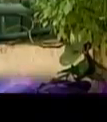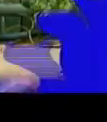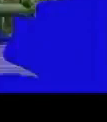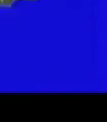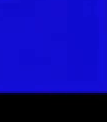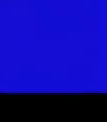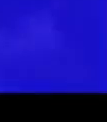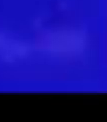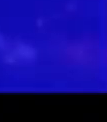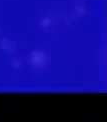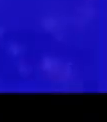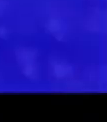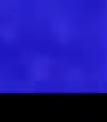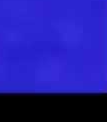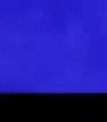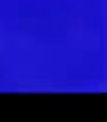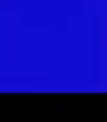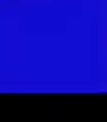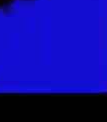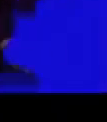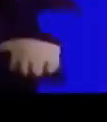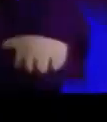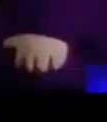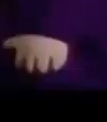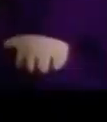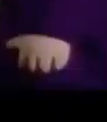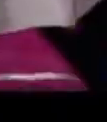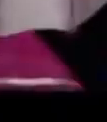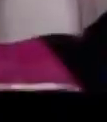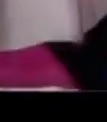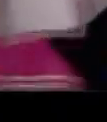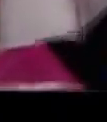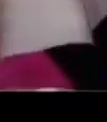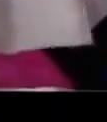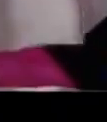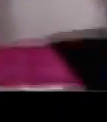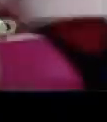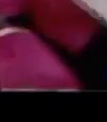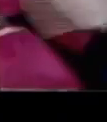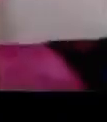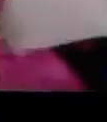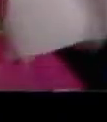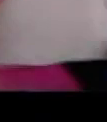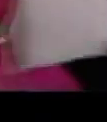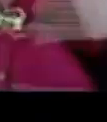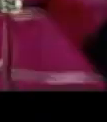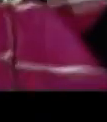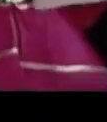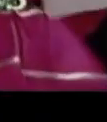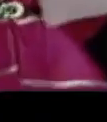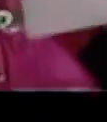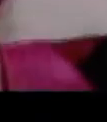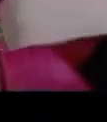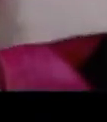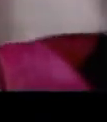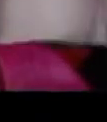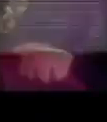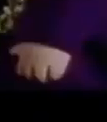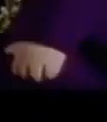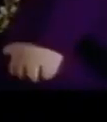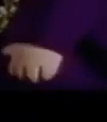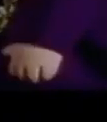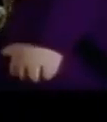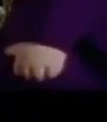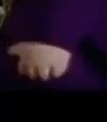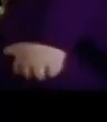¡Sí! ¿Qué iba a hacer? Ir, pues. ¿Y dónde queda mi orgullo? Pues puede quedarse en